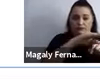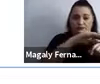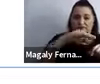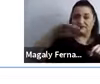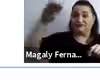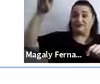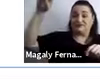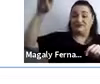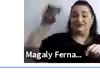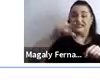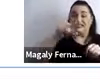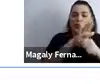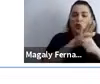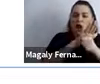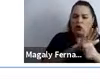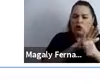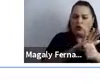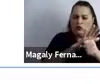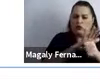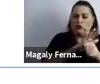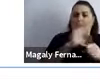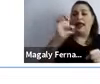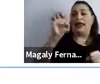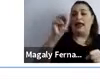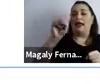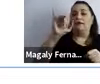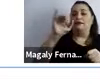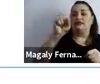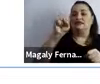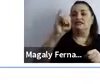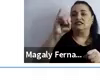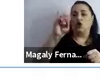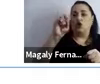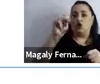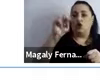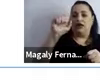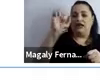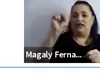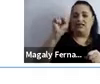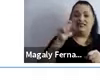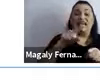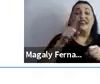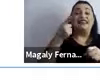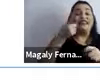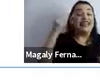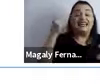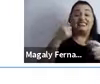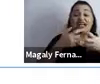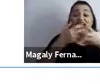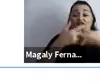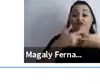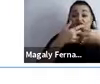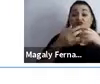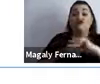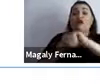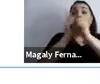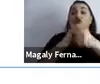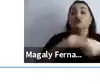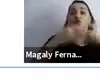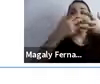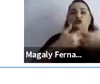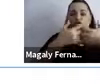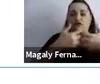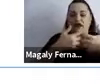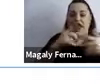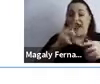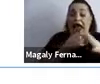del acúmulo de emisiones desde la revolución industrial, cuando realmente antes de la revolución industrial,